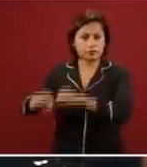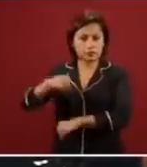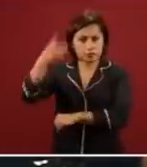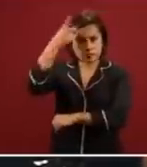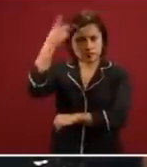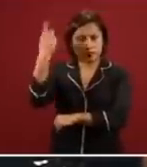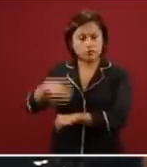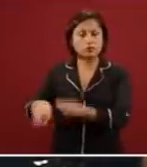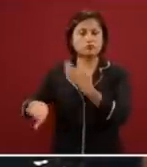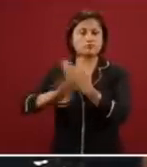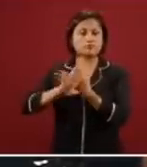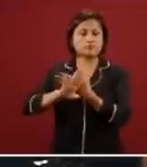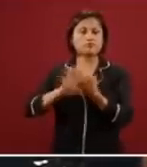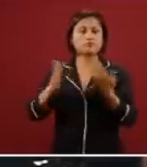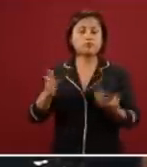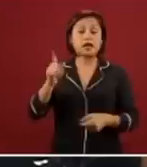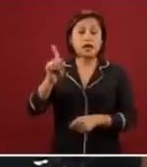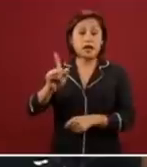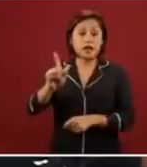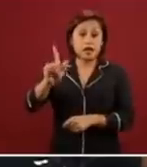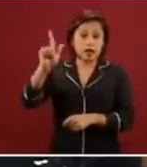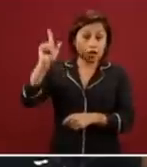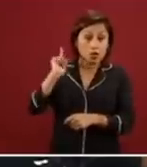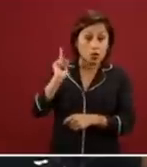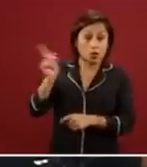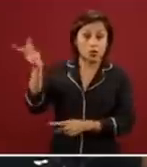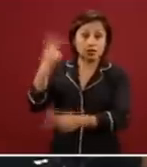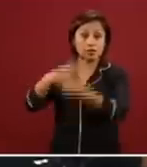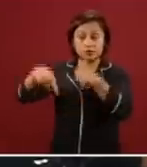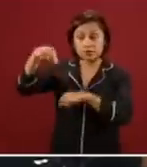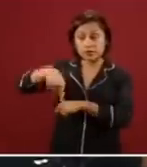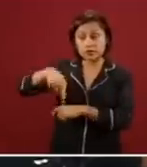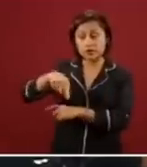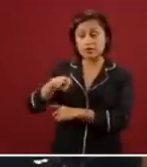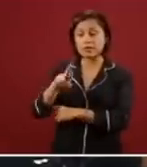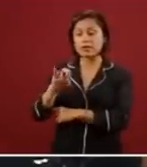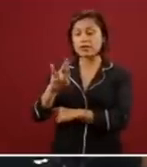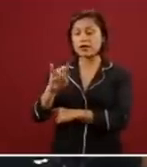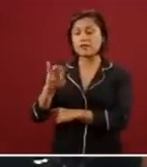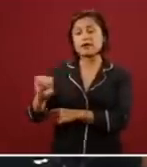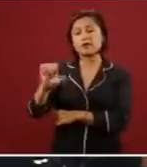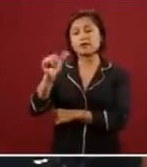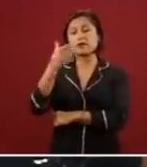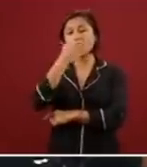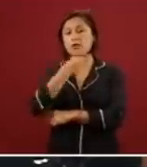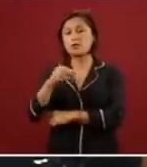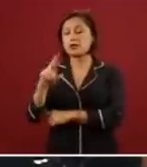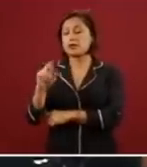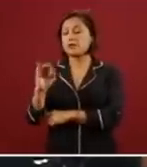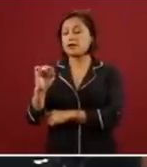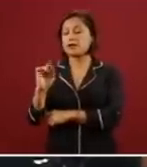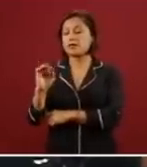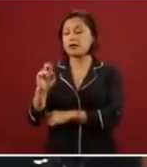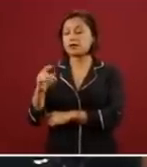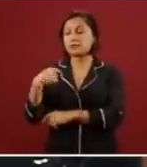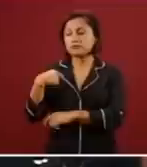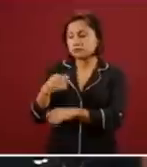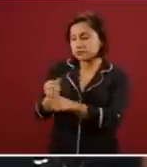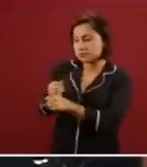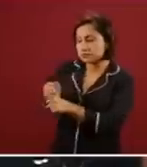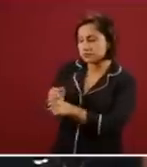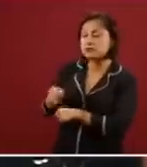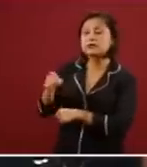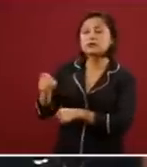en Palacio Nacional, fue recibido Billy Álvarez por Rafael Marín. Según mis fuentes en Palacio, aseguran que